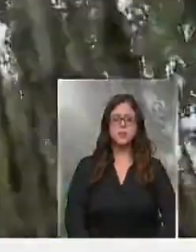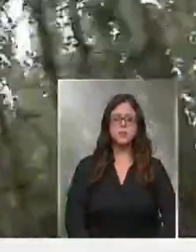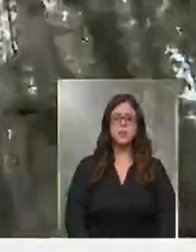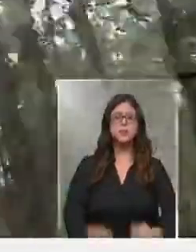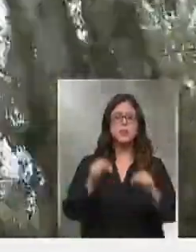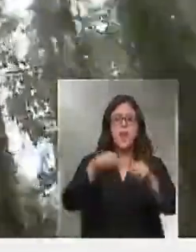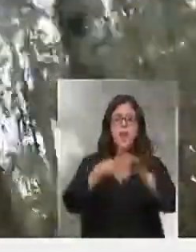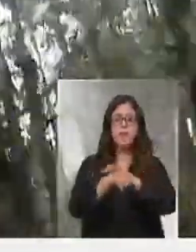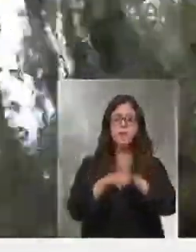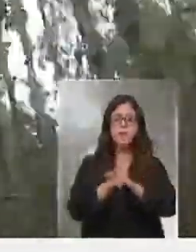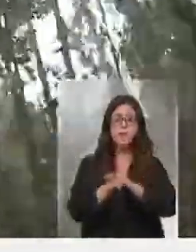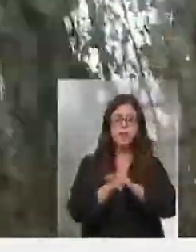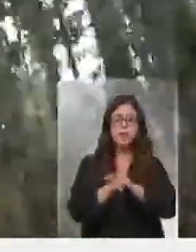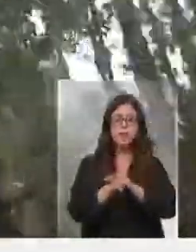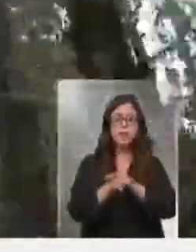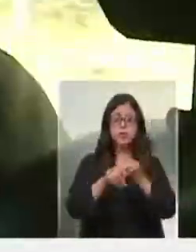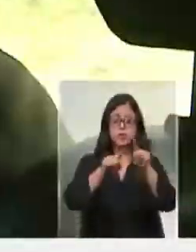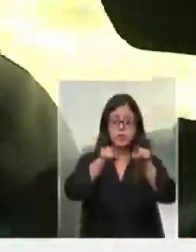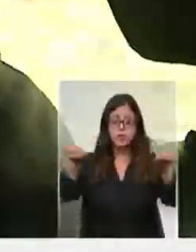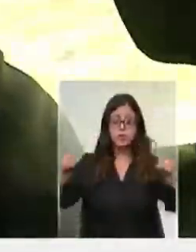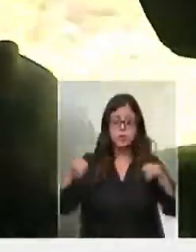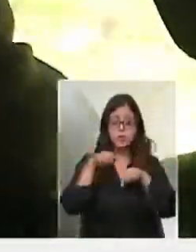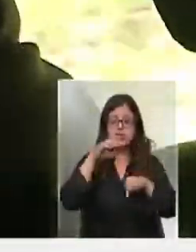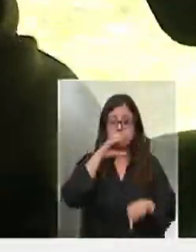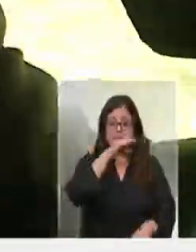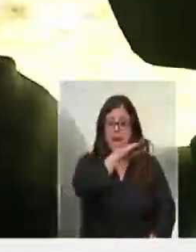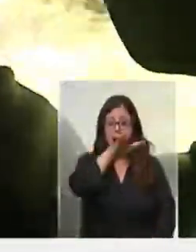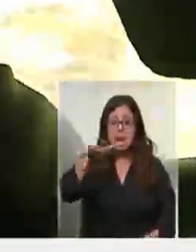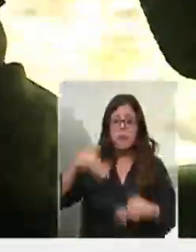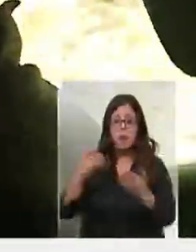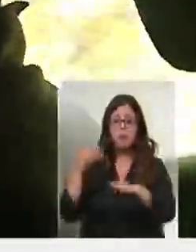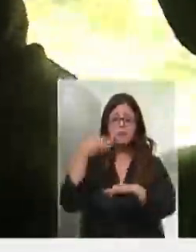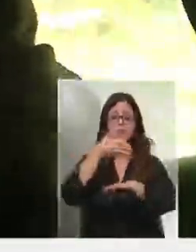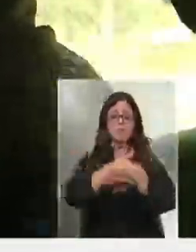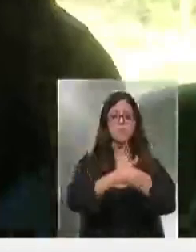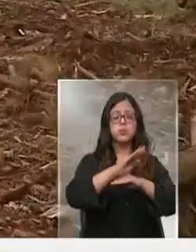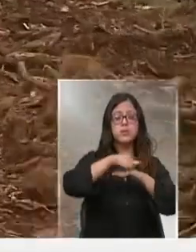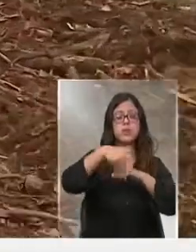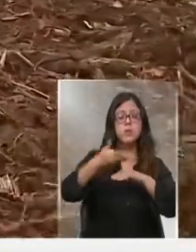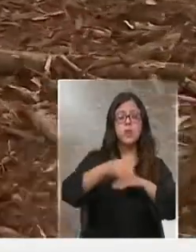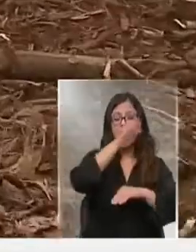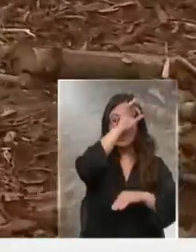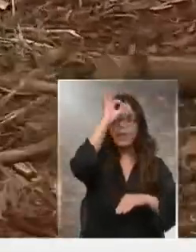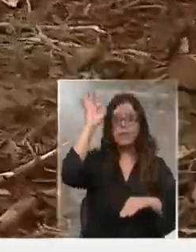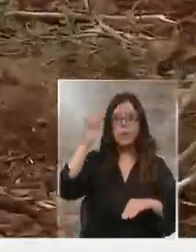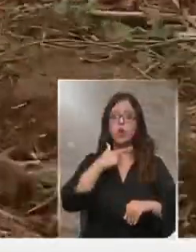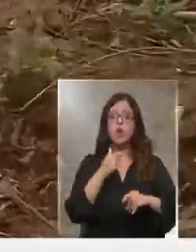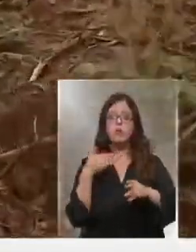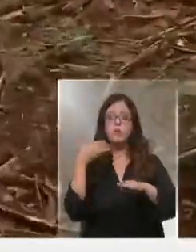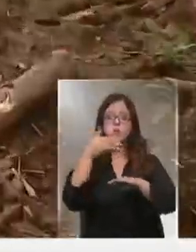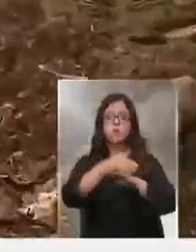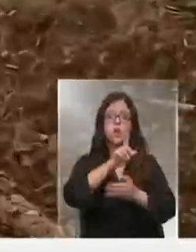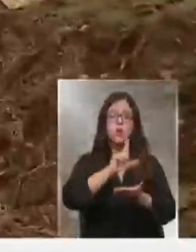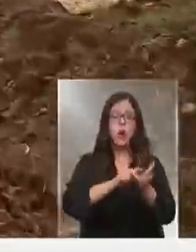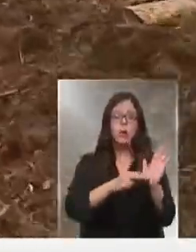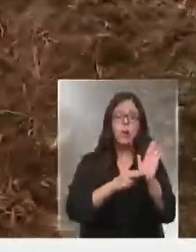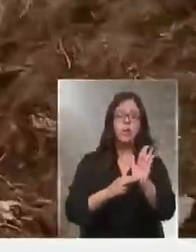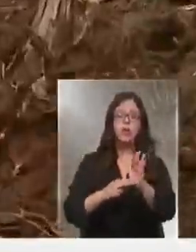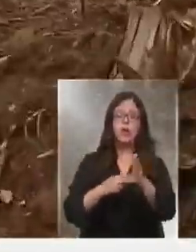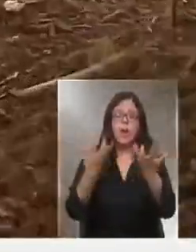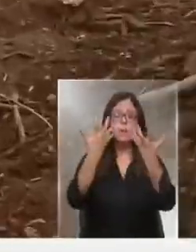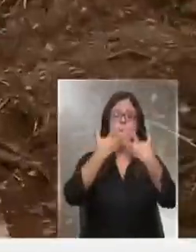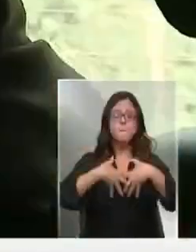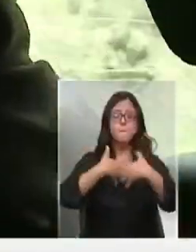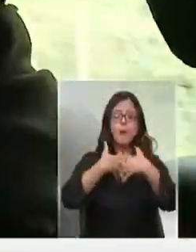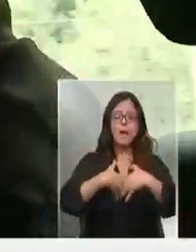Logramos tener acceso a un fondo donde nos dirigimos ahora a las afueras de Temuco. Queremos llegar al lugar para mostrar las maquinarias, el